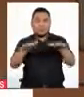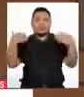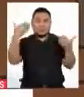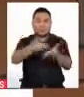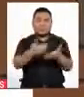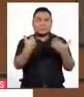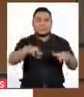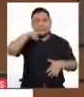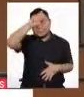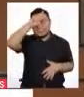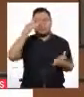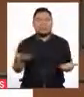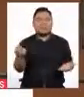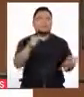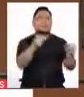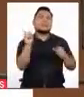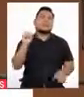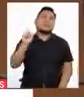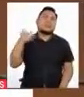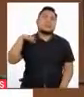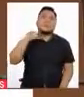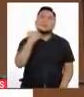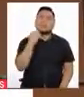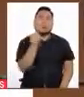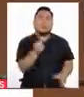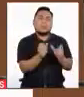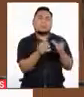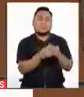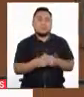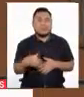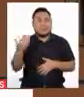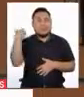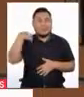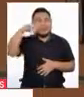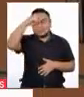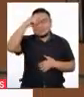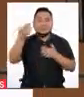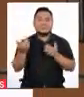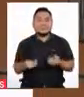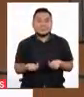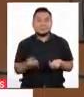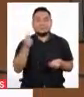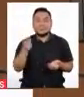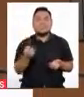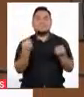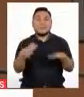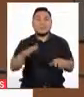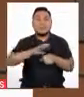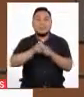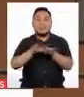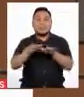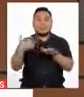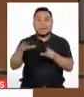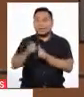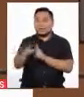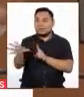Perú. Y todo el mundo decía, no es que hay menos de 300. Y entonces nadie sabía cuántos estaban ya contagiados